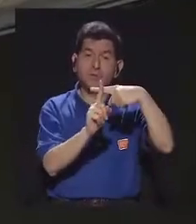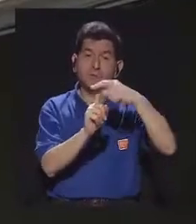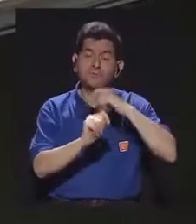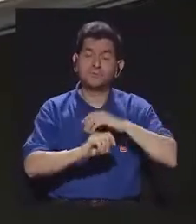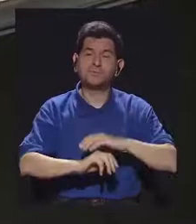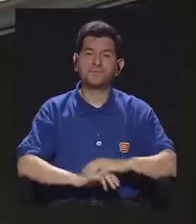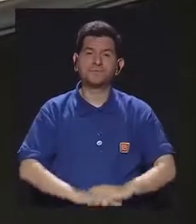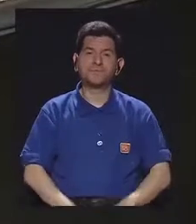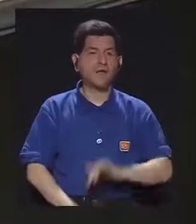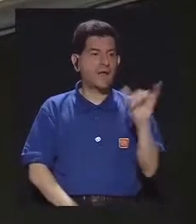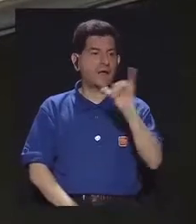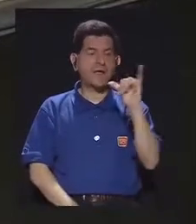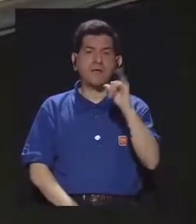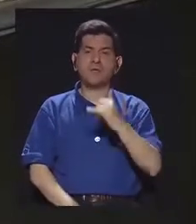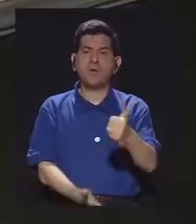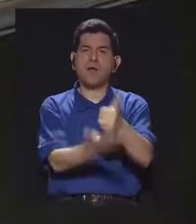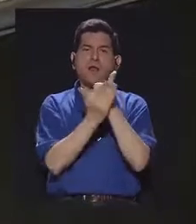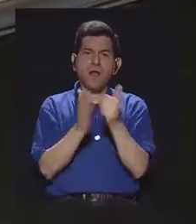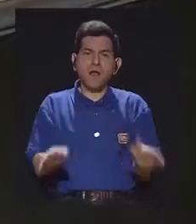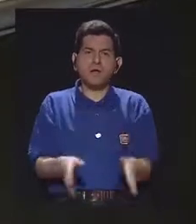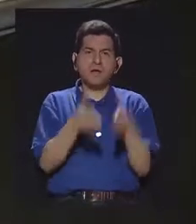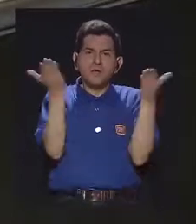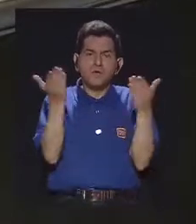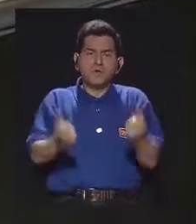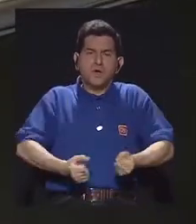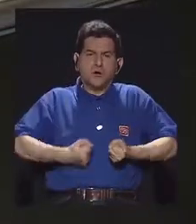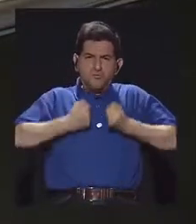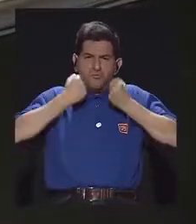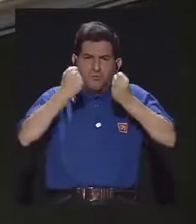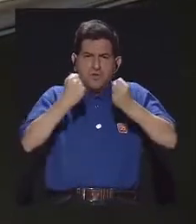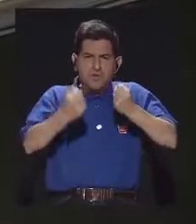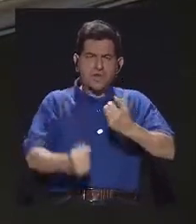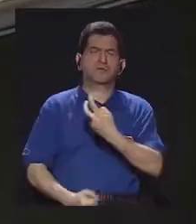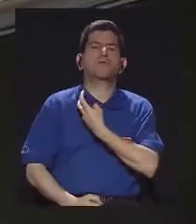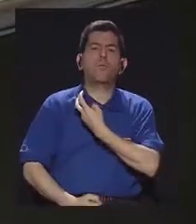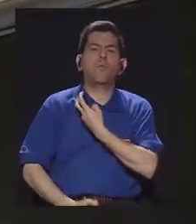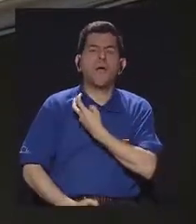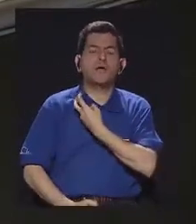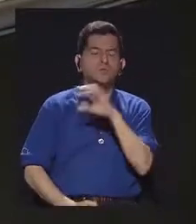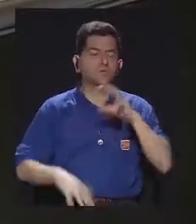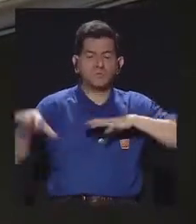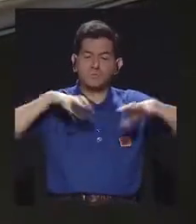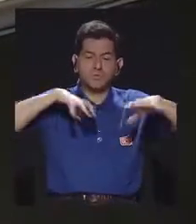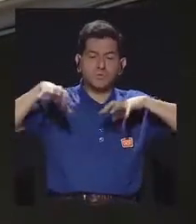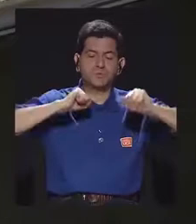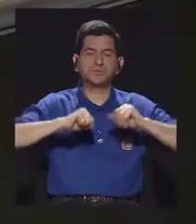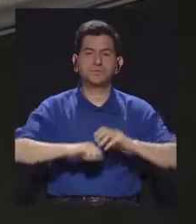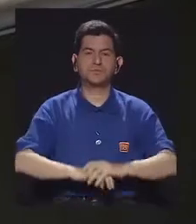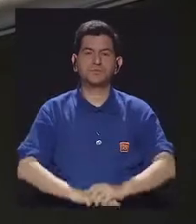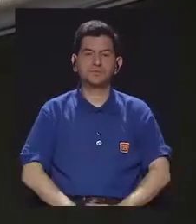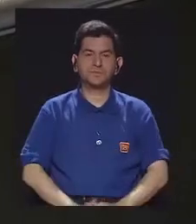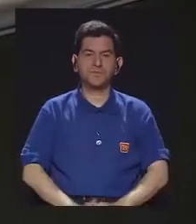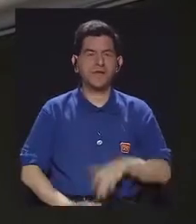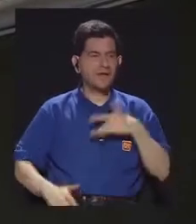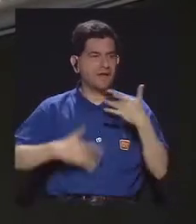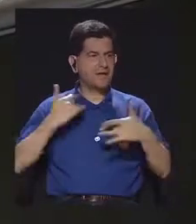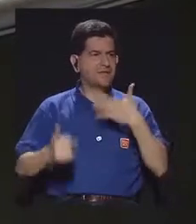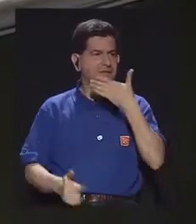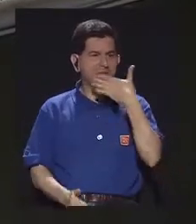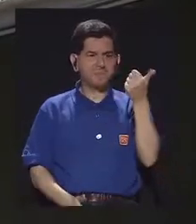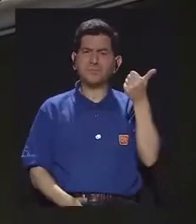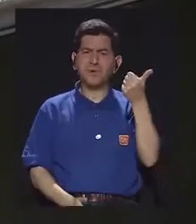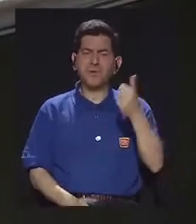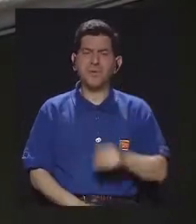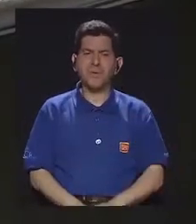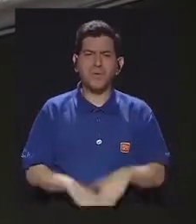positiva. Uh-huh. También, ¿de qué manera nos ayuda? Pues fortalece los huesos y la movilidad. Nos sentimos mejor,